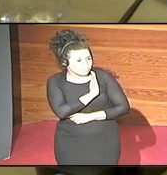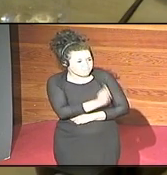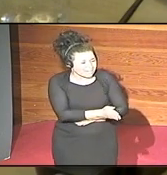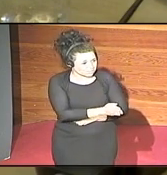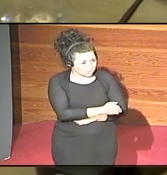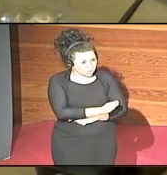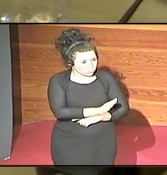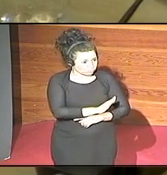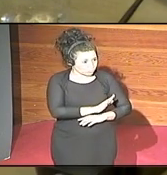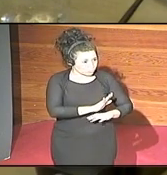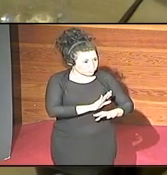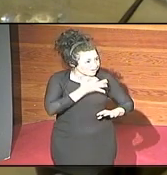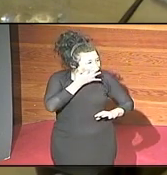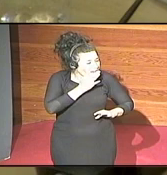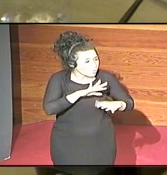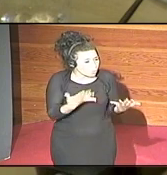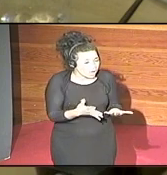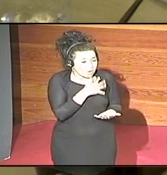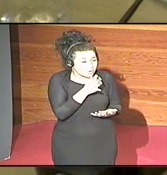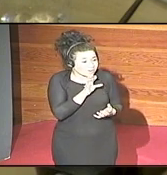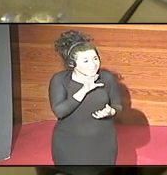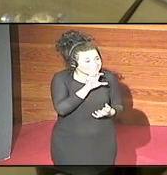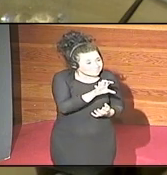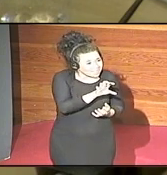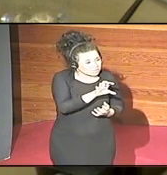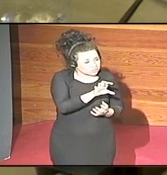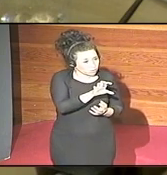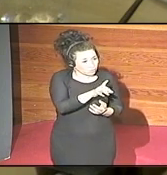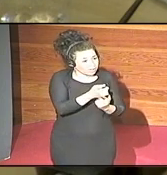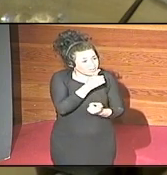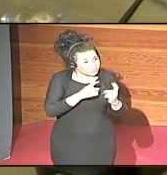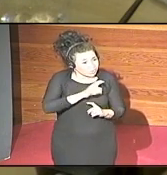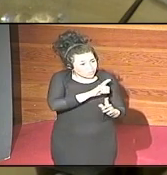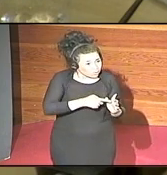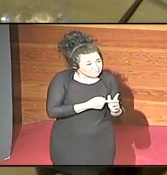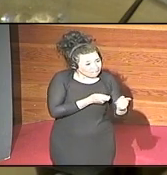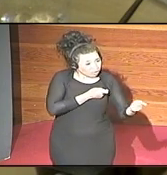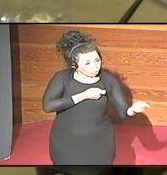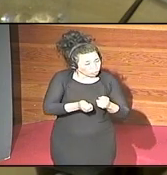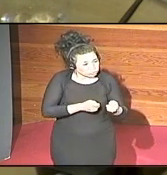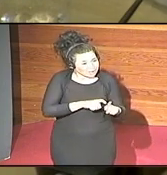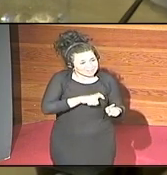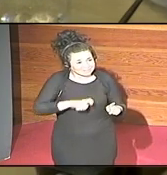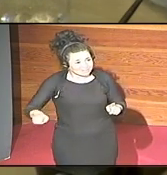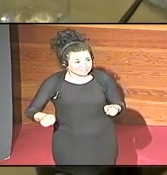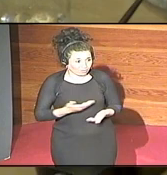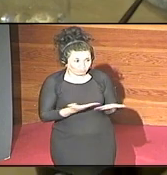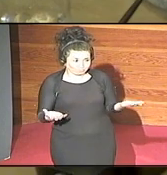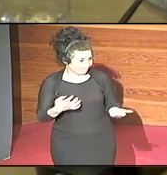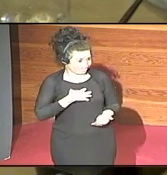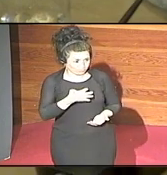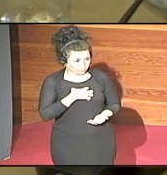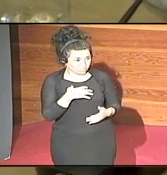estado en que toda la información está controlada y las estadísticas no son fiables. Por